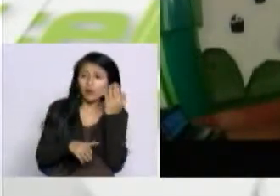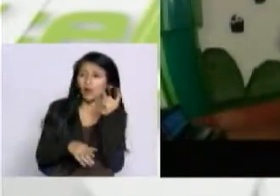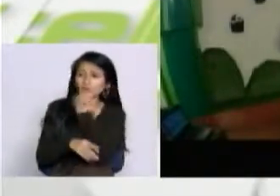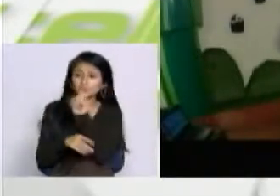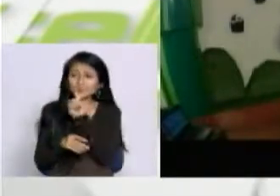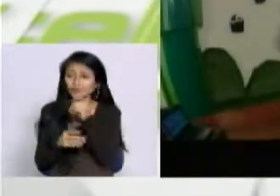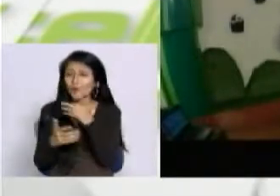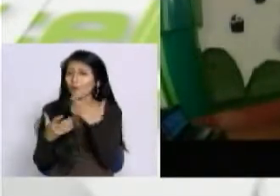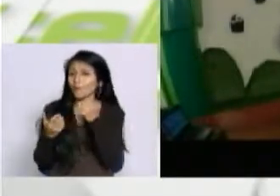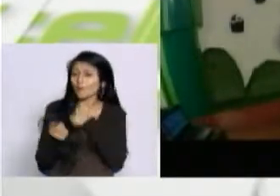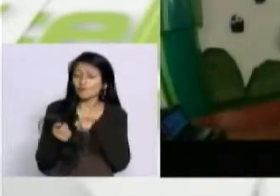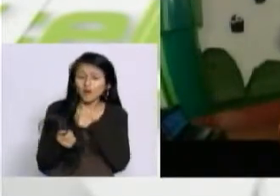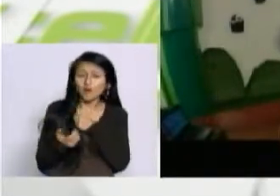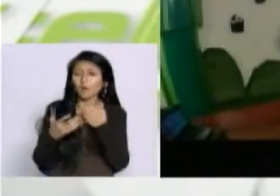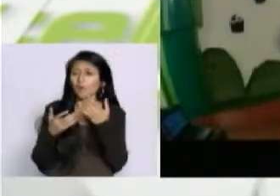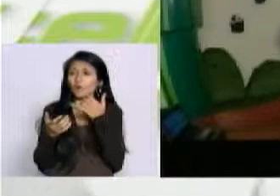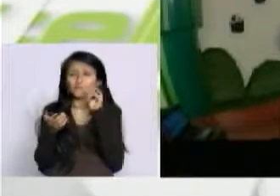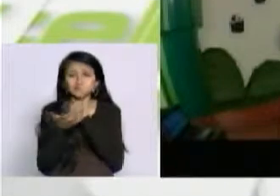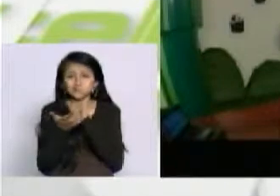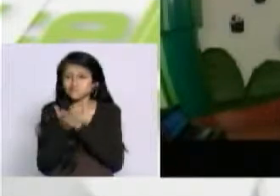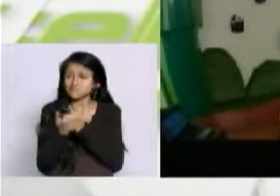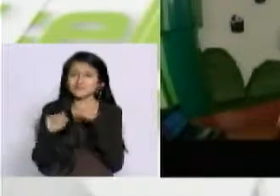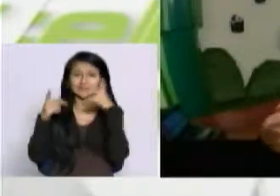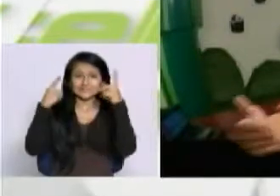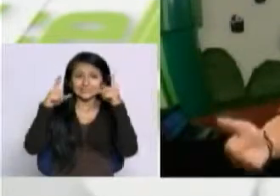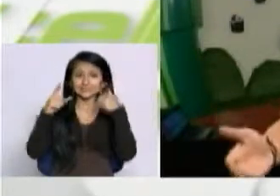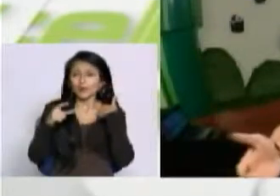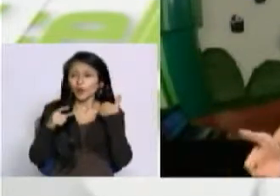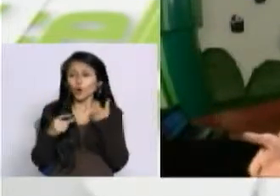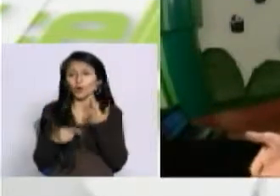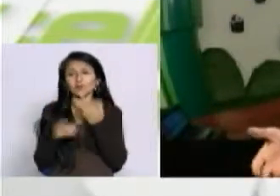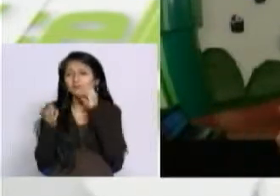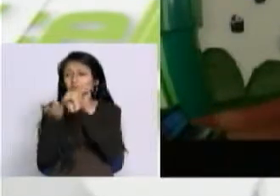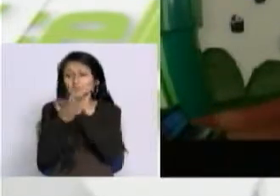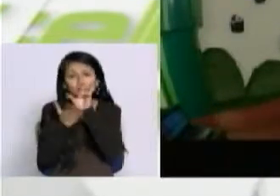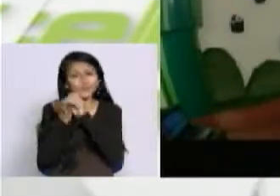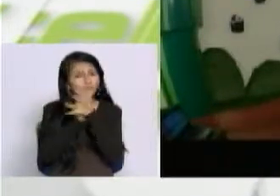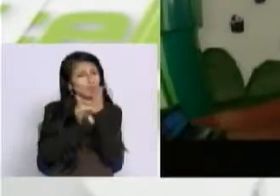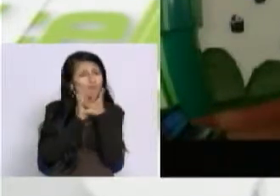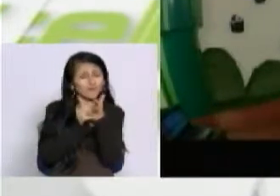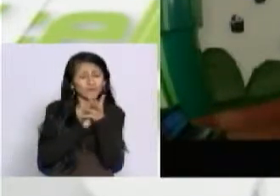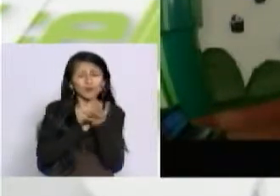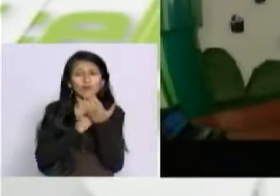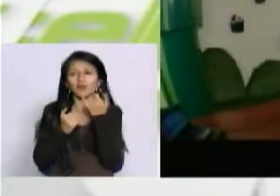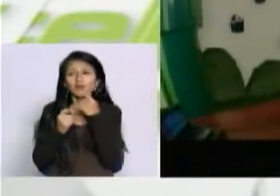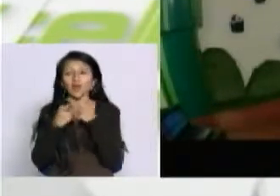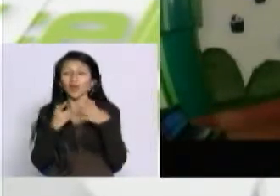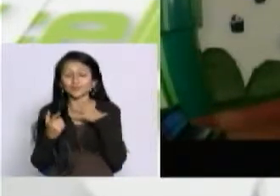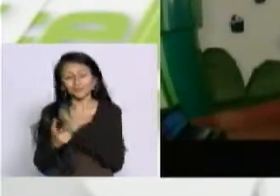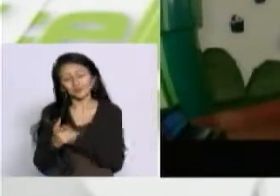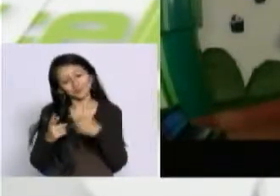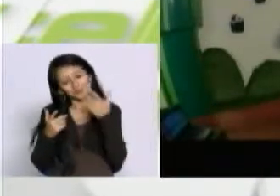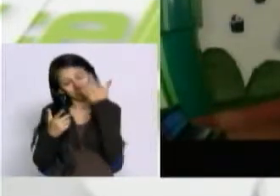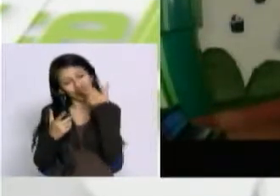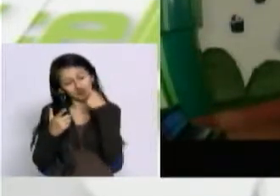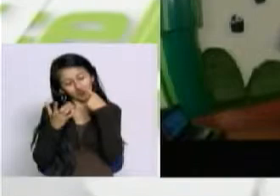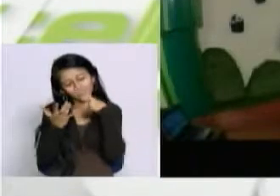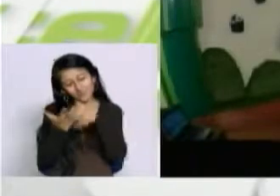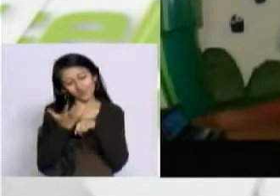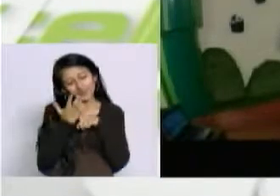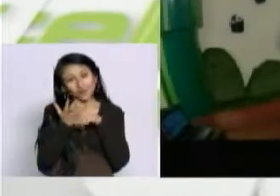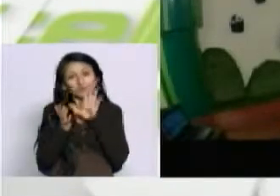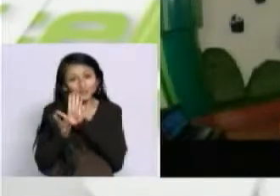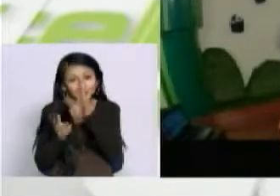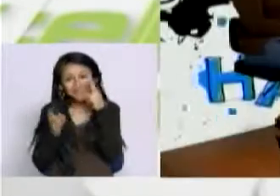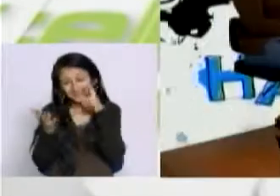muy buenos presentadores, por favor quédense, no sé qué. Nos mandaban muchísimos mensajes que aún los conservamos ahí en nuestro Facebook y que ustedes pueden